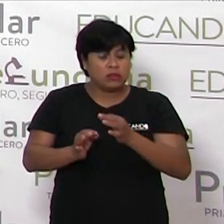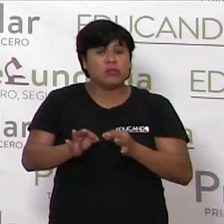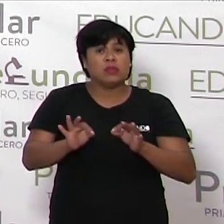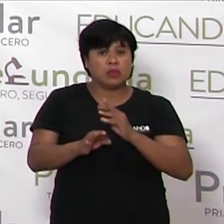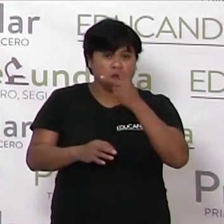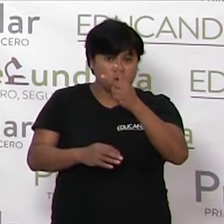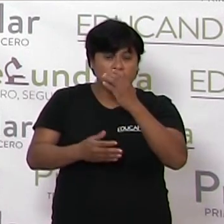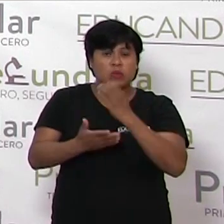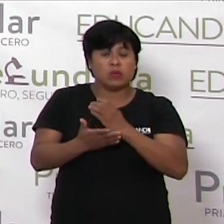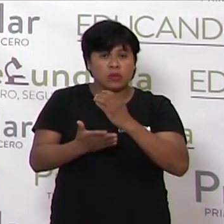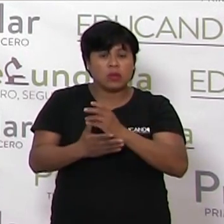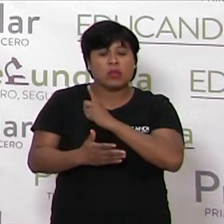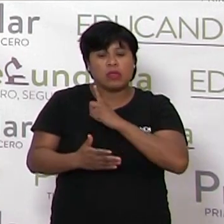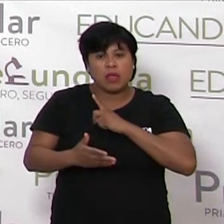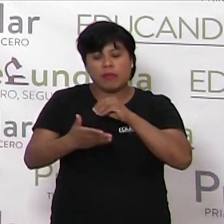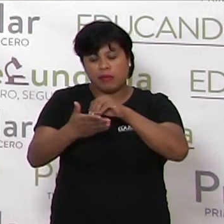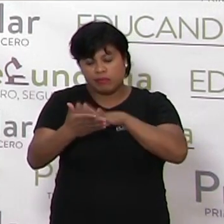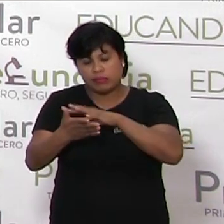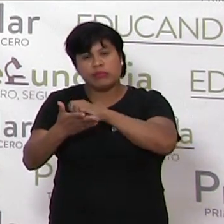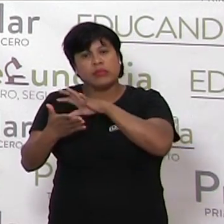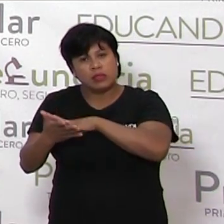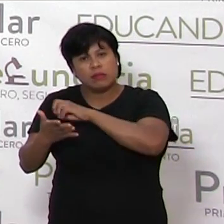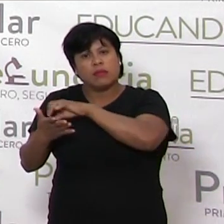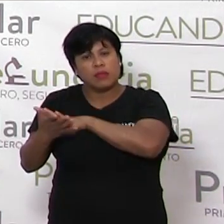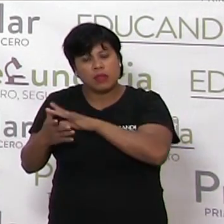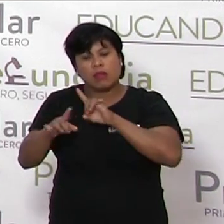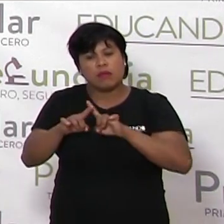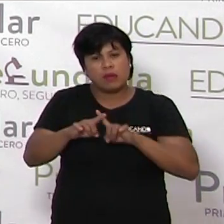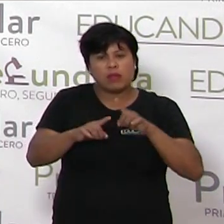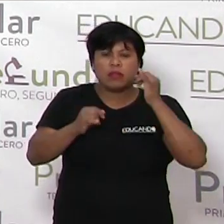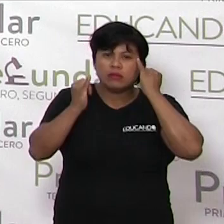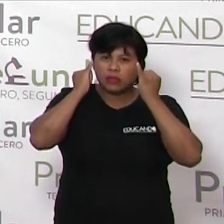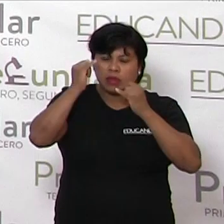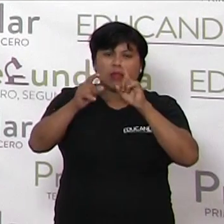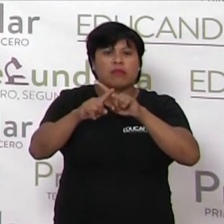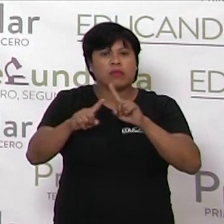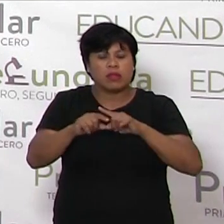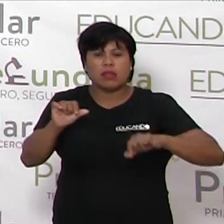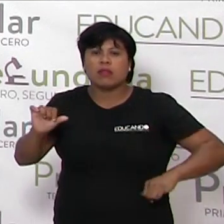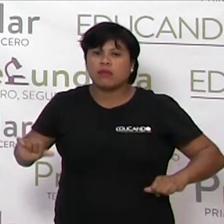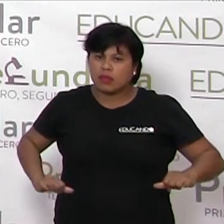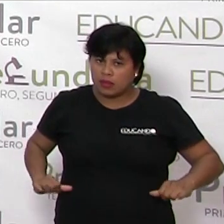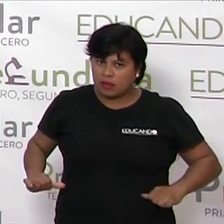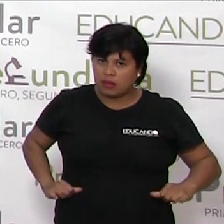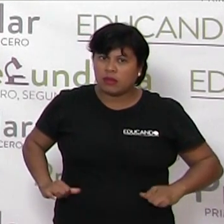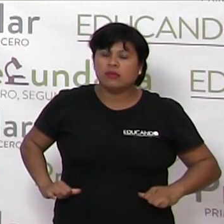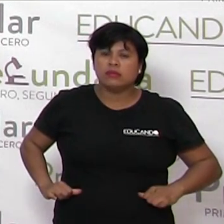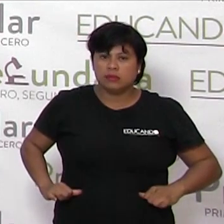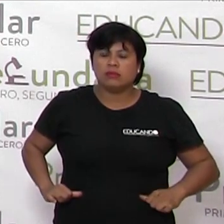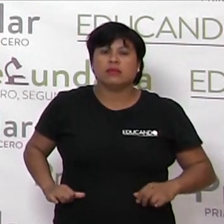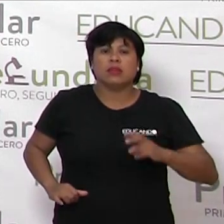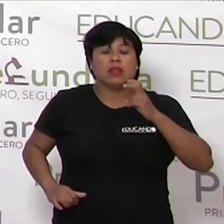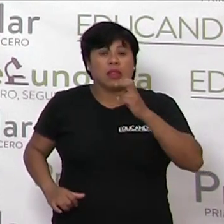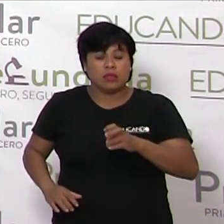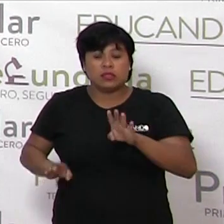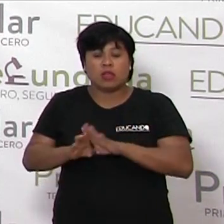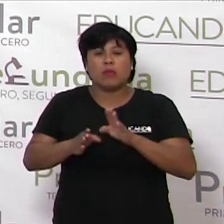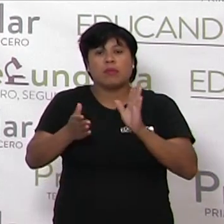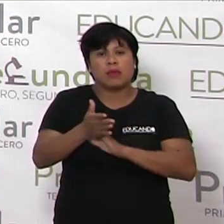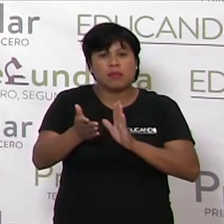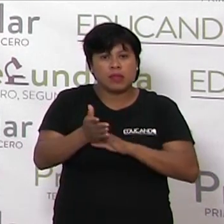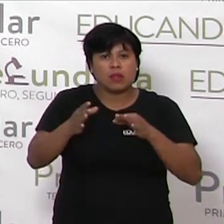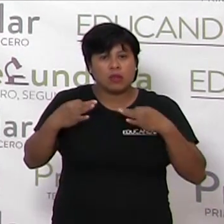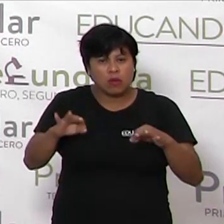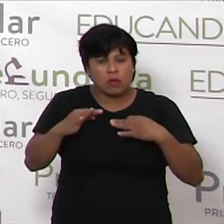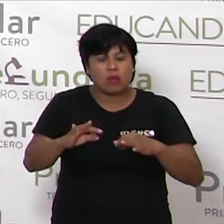Es importante que en tu cuaderno lo puedes ir registrando, todas las ideas que puedas ir teniendo ahí,